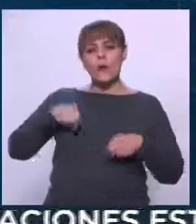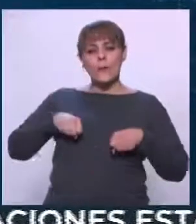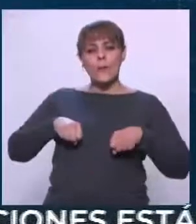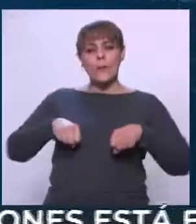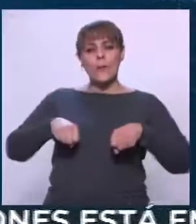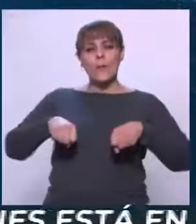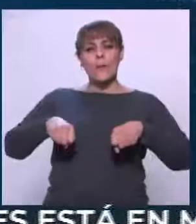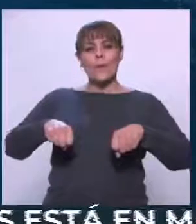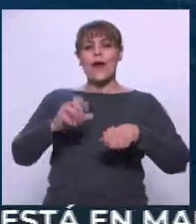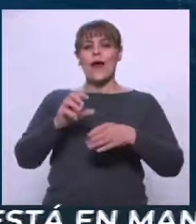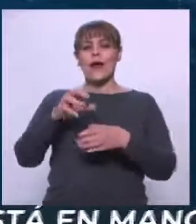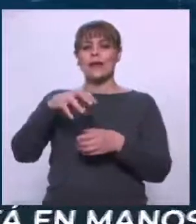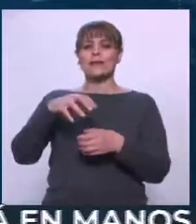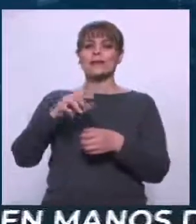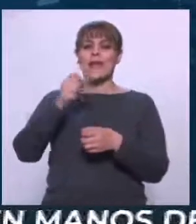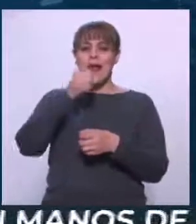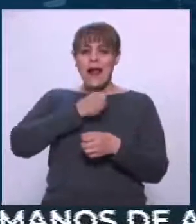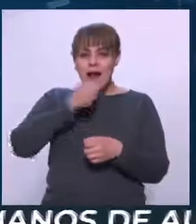de helados,